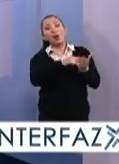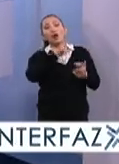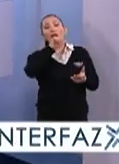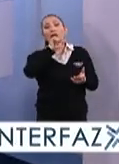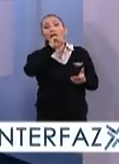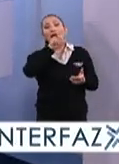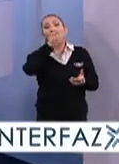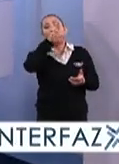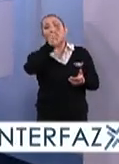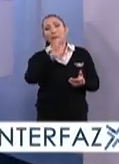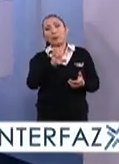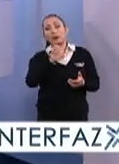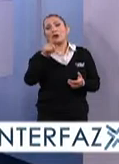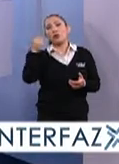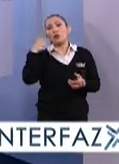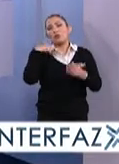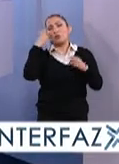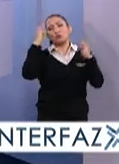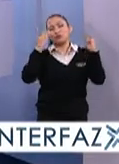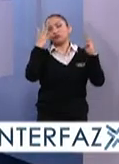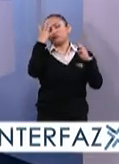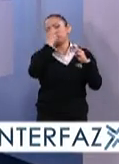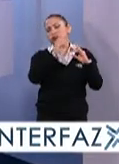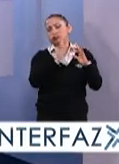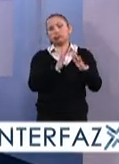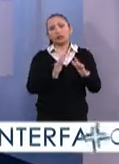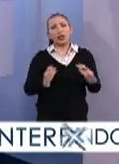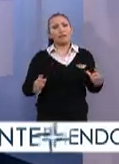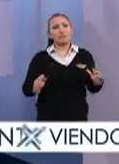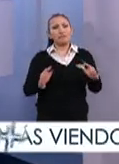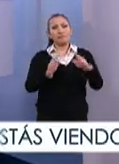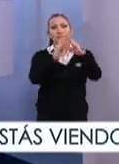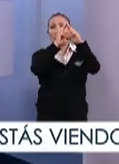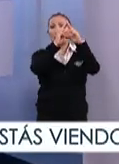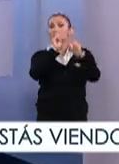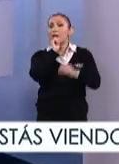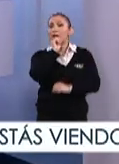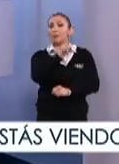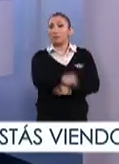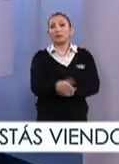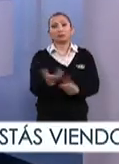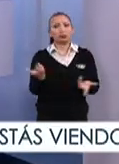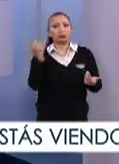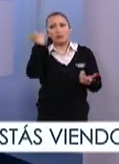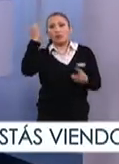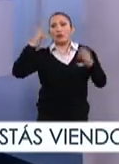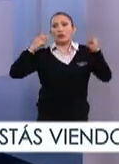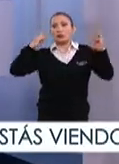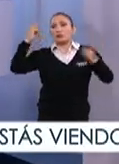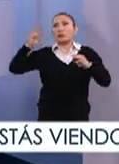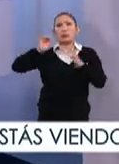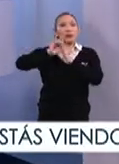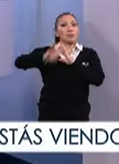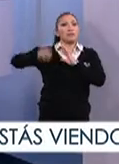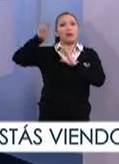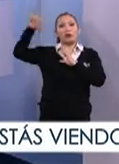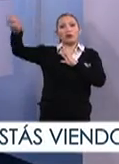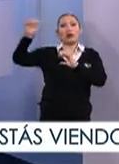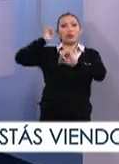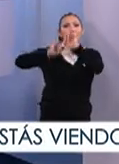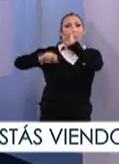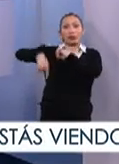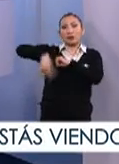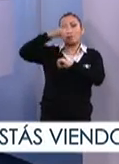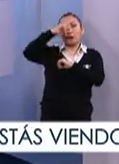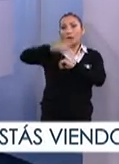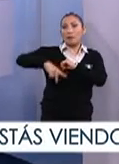en el Museo Louvre, uno de los museos más maravillosos en París. Y por supuesto tampoco un museo, por ejemplo, como el de Antropología